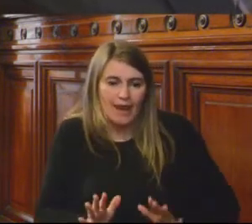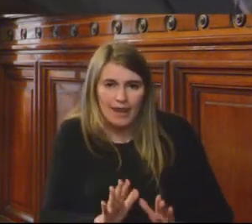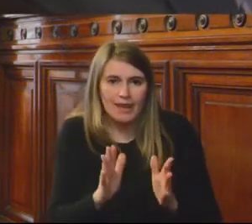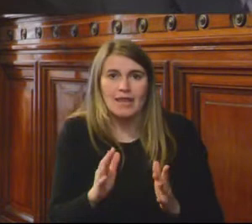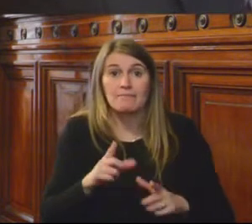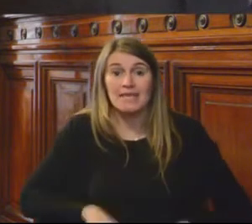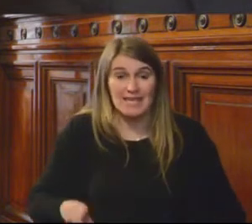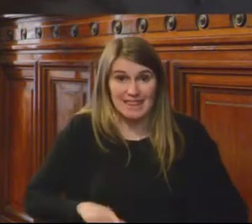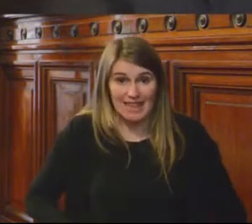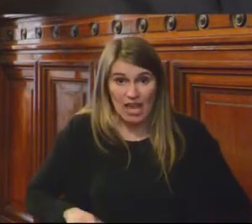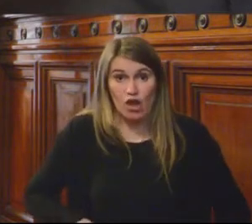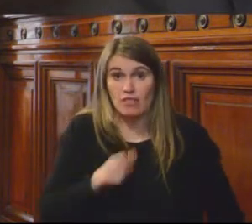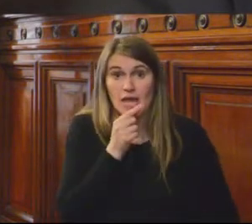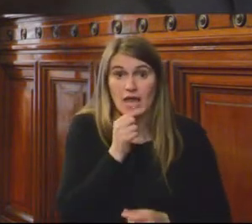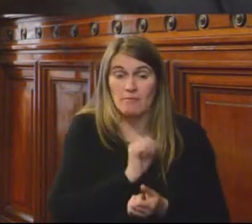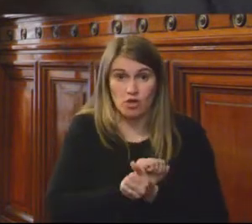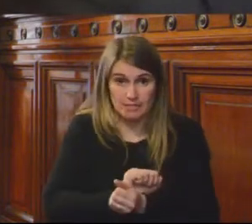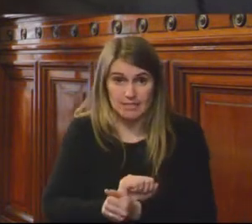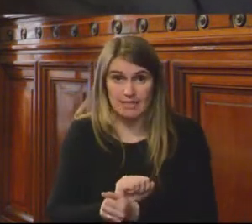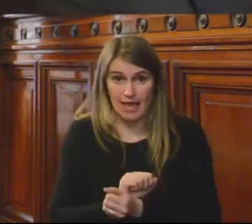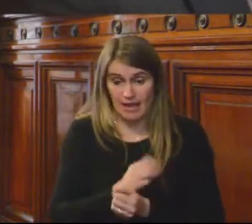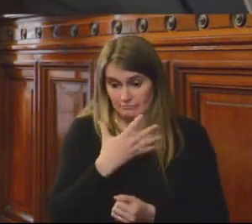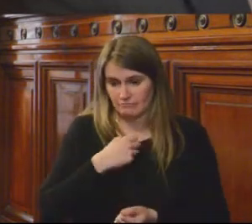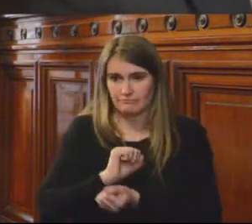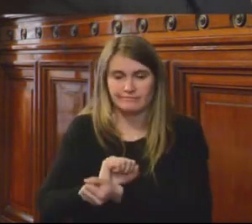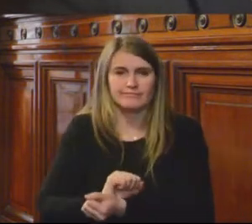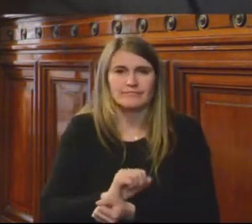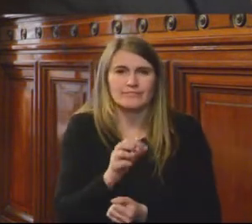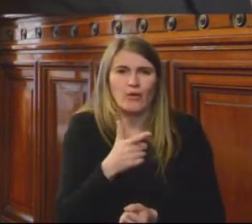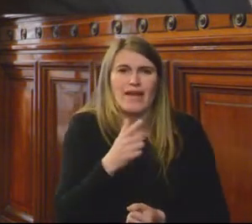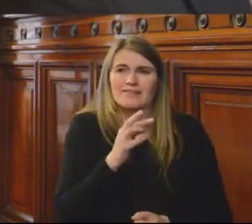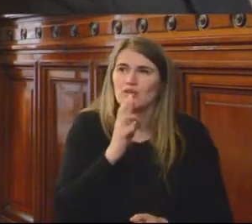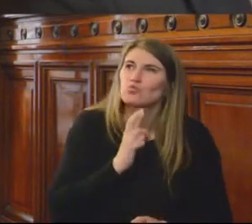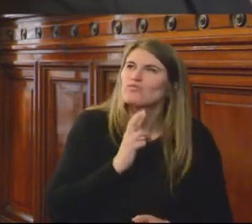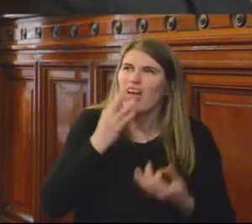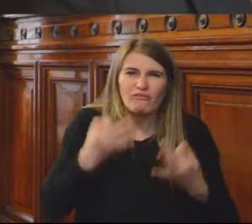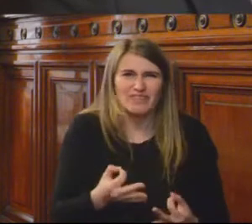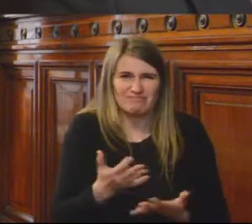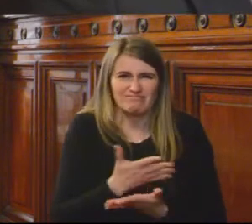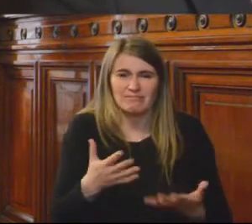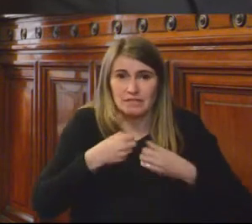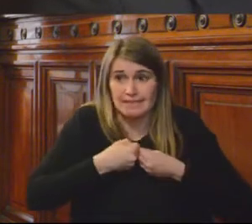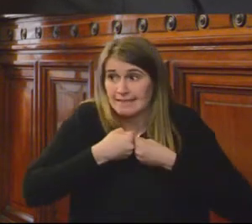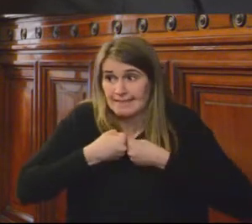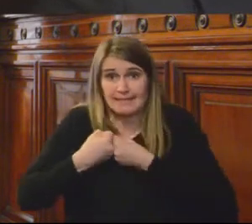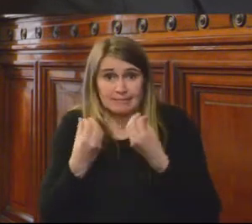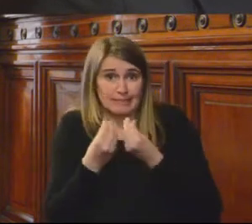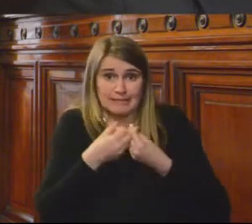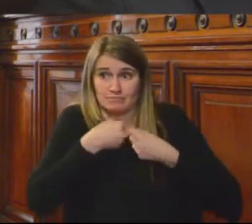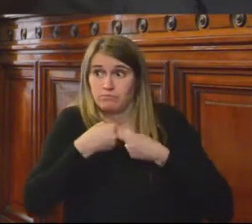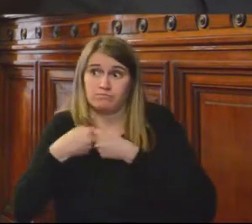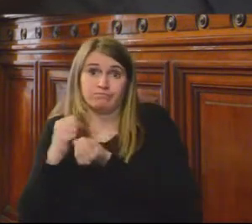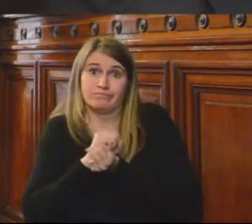el Ministerio Penitenciario para atender a estos reclusos verdaderamente no han dado resultado y el hacinamiento sigue siendo grave.